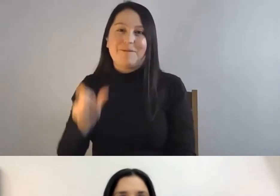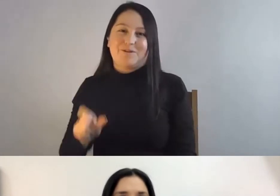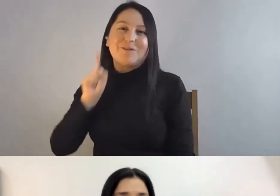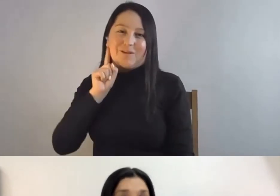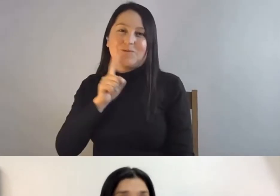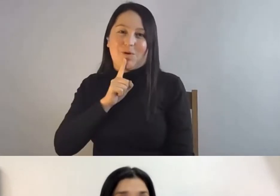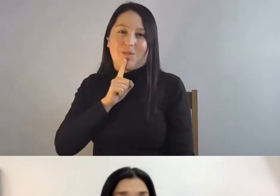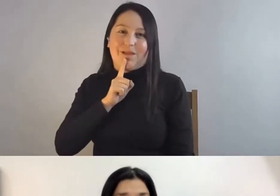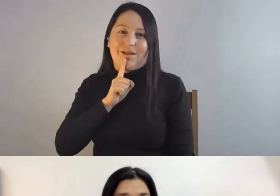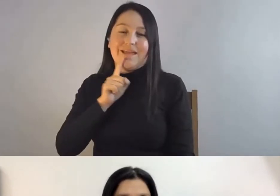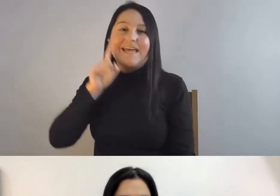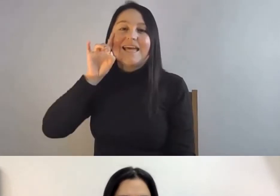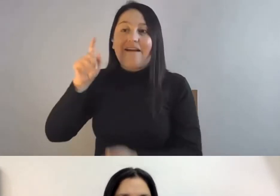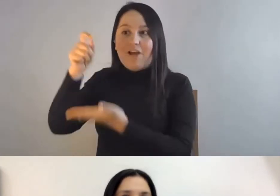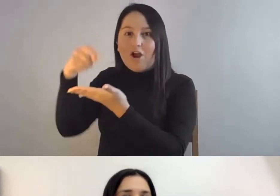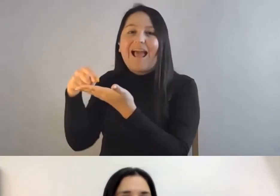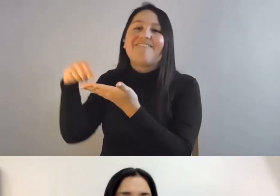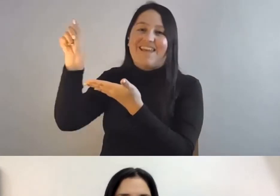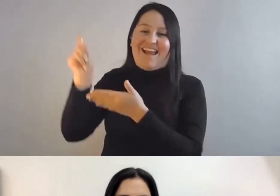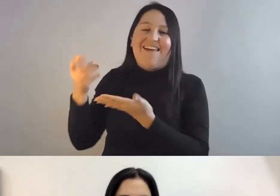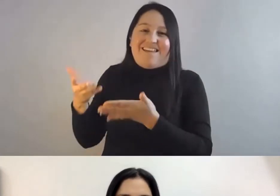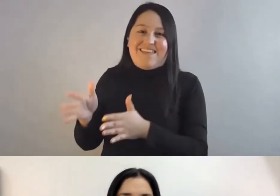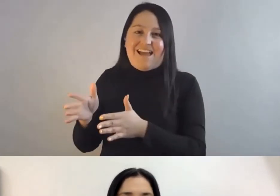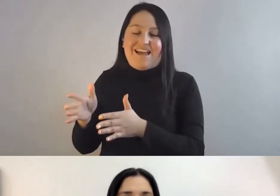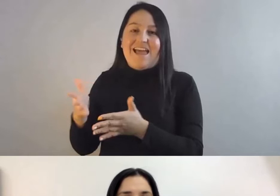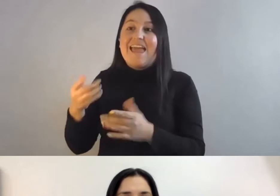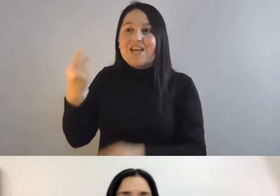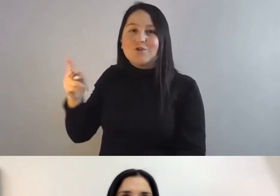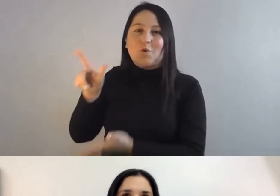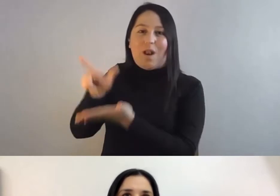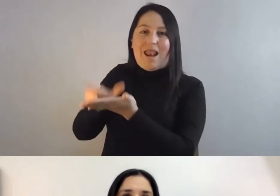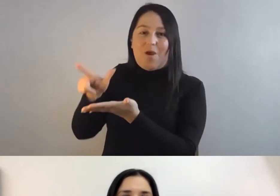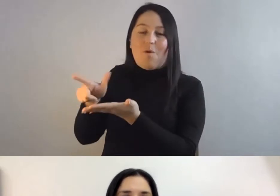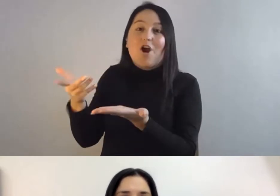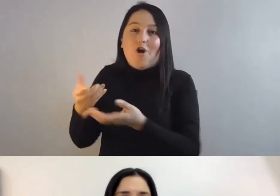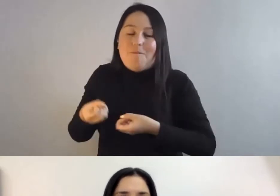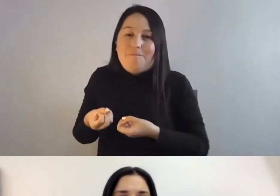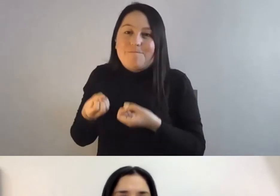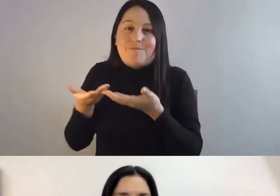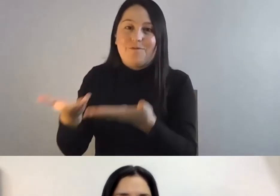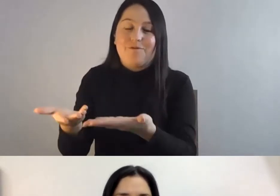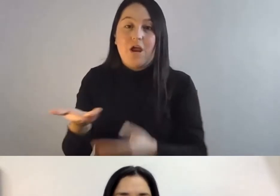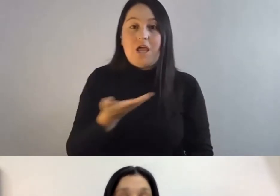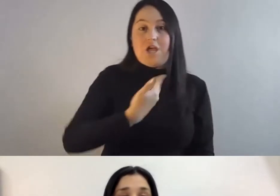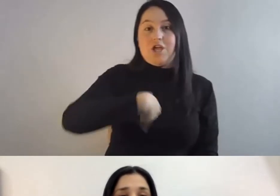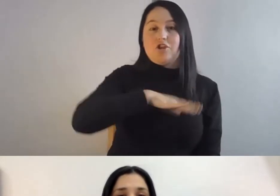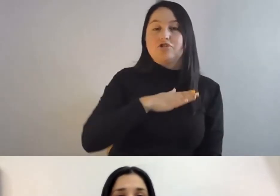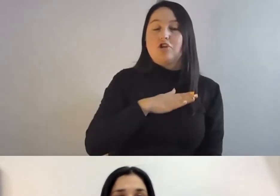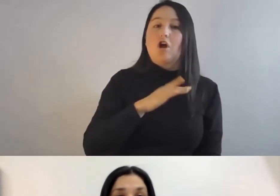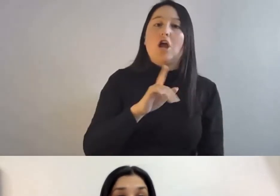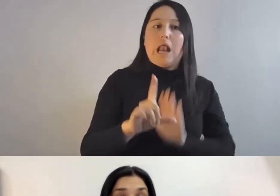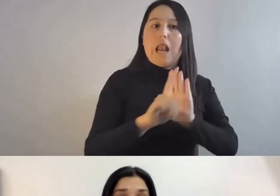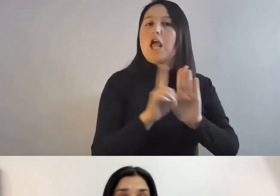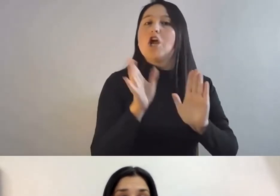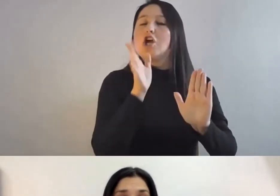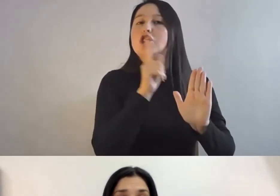¿ya? Que sabe cómo transmitir su conocimiento, pero es su lengua. Nosotros, también por un tema de ética, aunque no esté prohibido por una ley, no necesitamos una ley